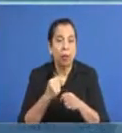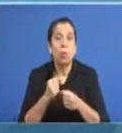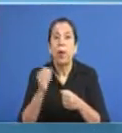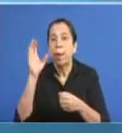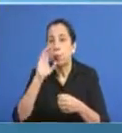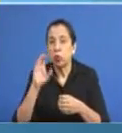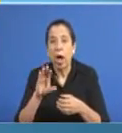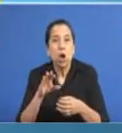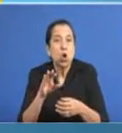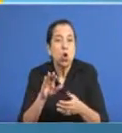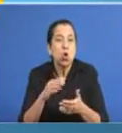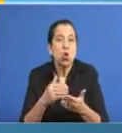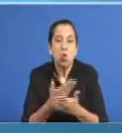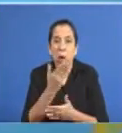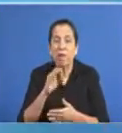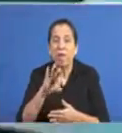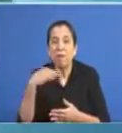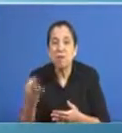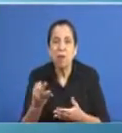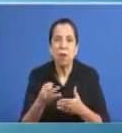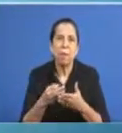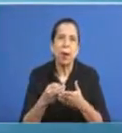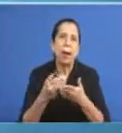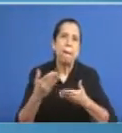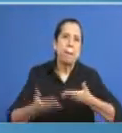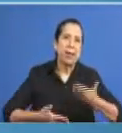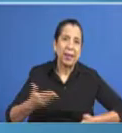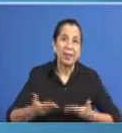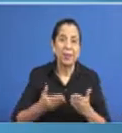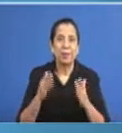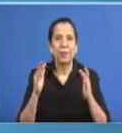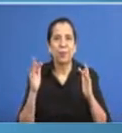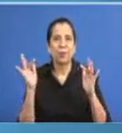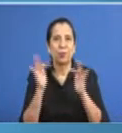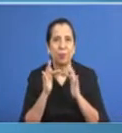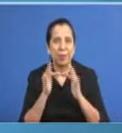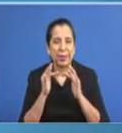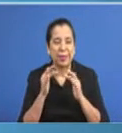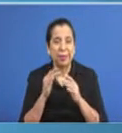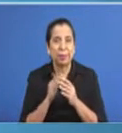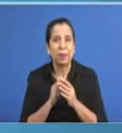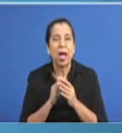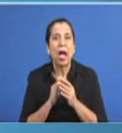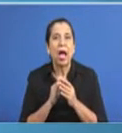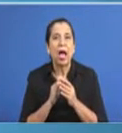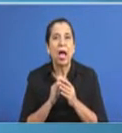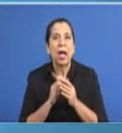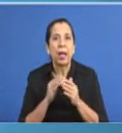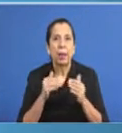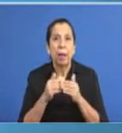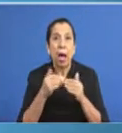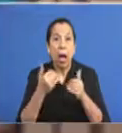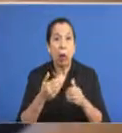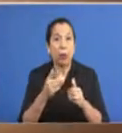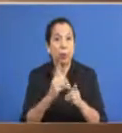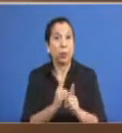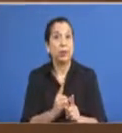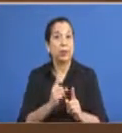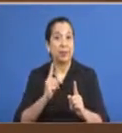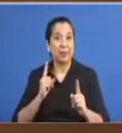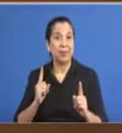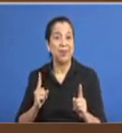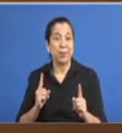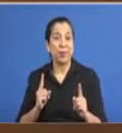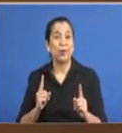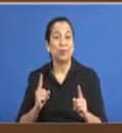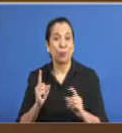poder brindarle ese servicio cercano a... Tenemos ahorita mismo el tema del distanciamiento social, tenemos